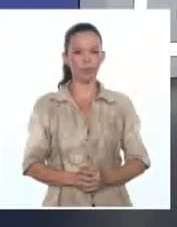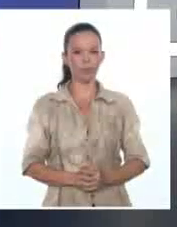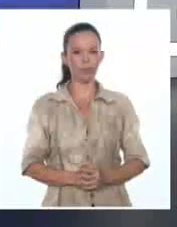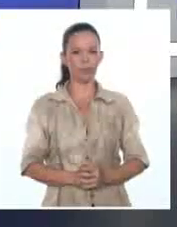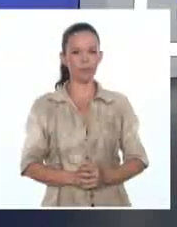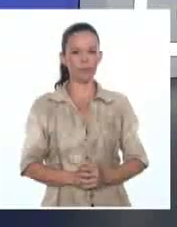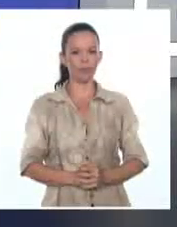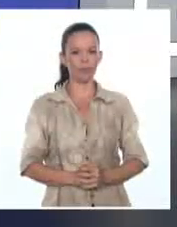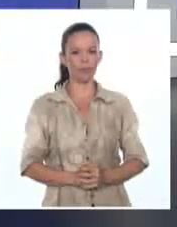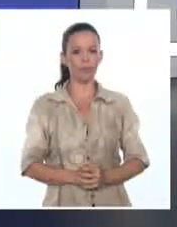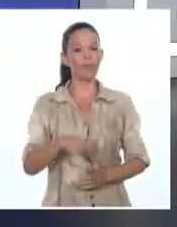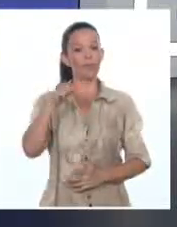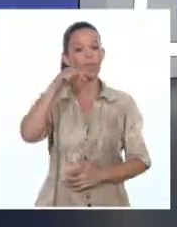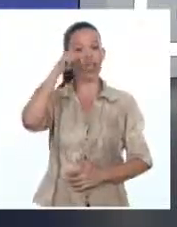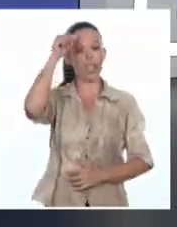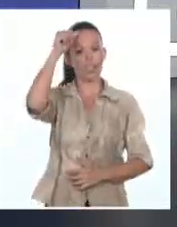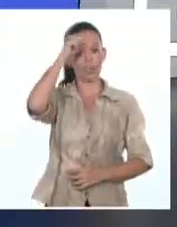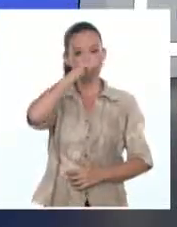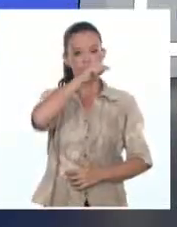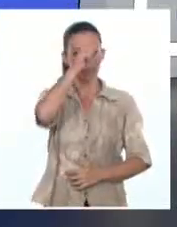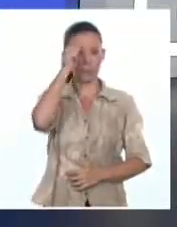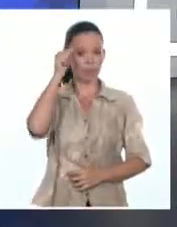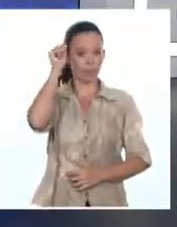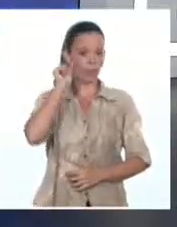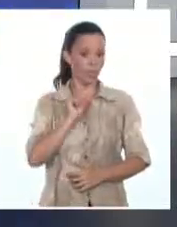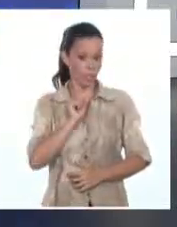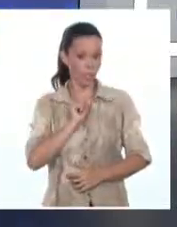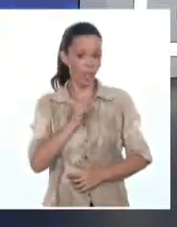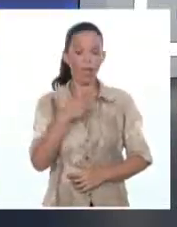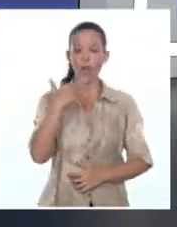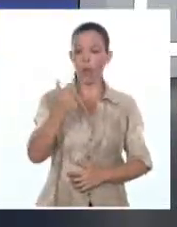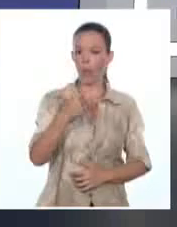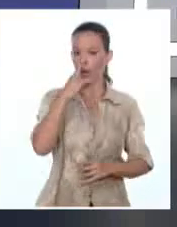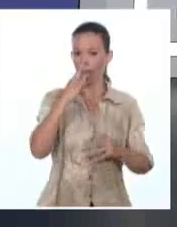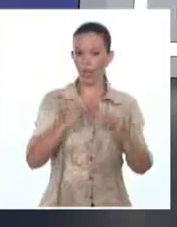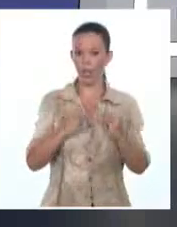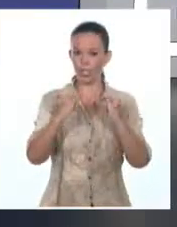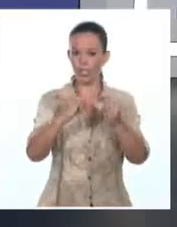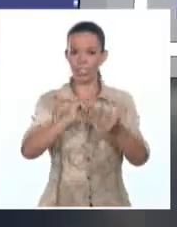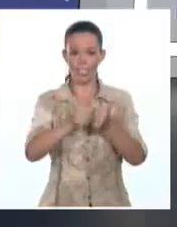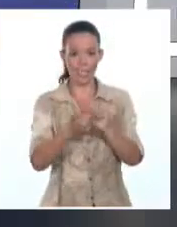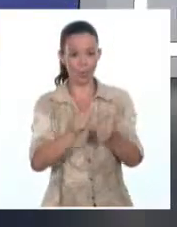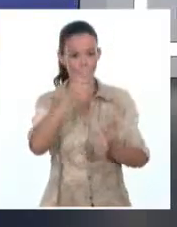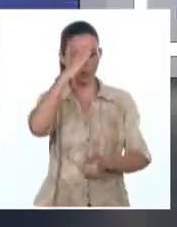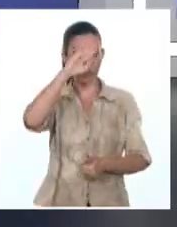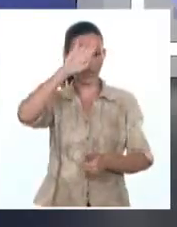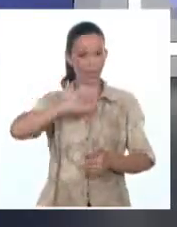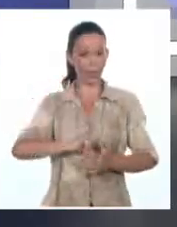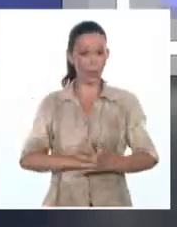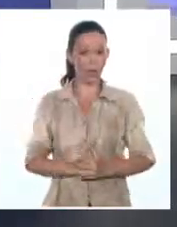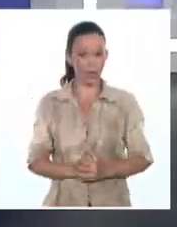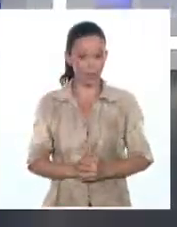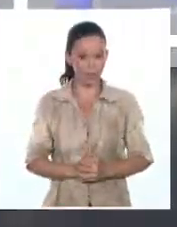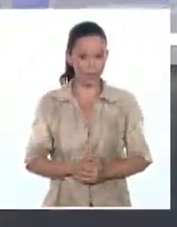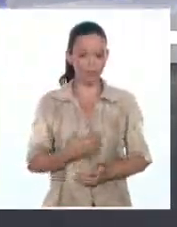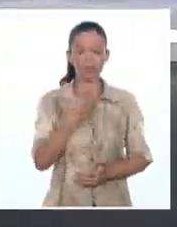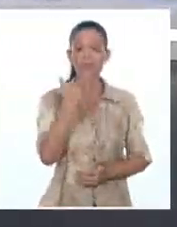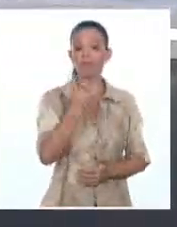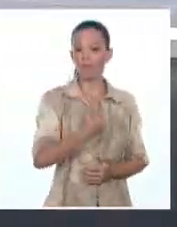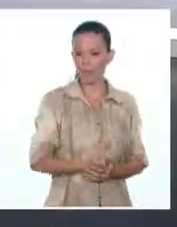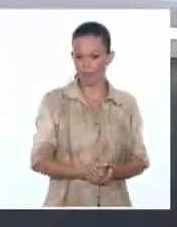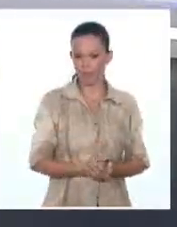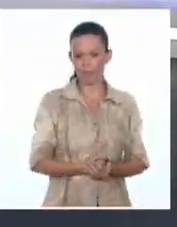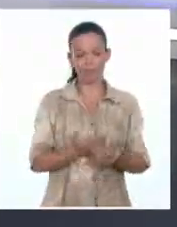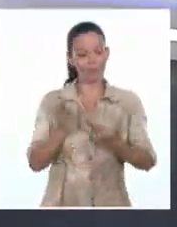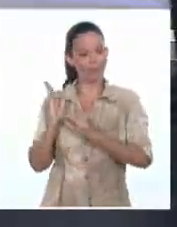y fin de semana con buenas noticias para el deporte cubano Así es Froilán tenemos y ya muy cerca a